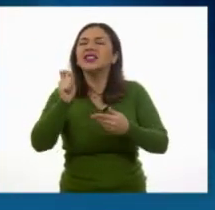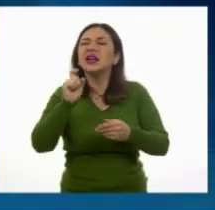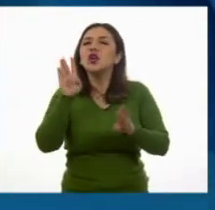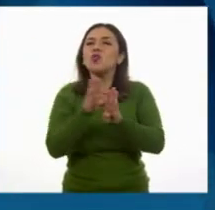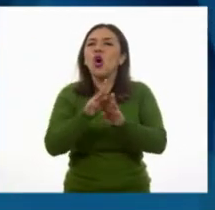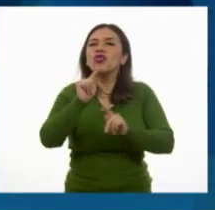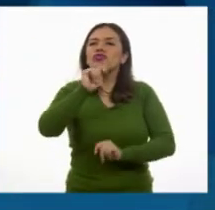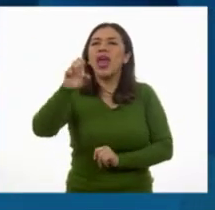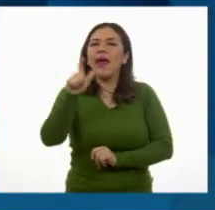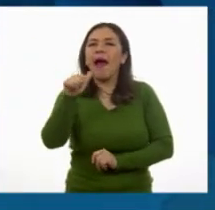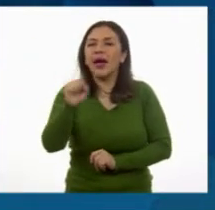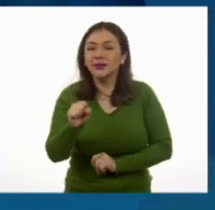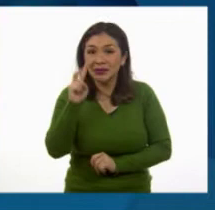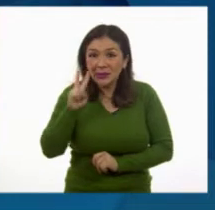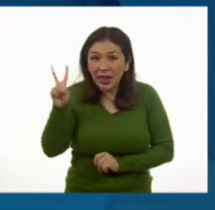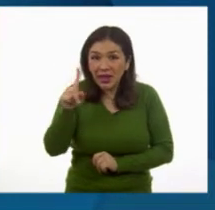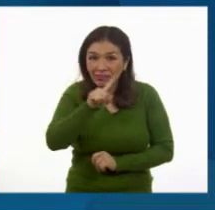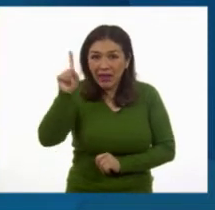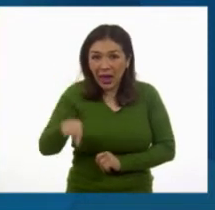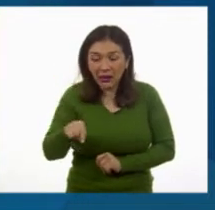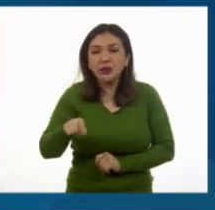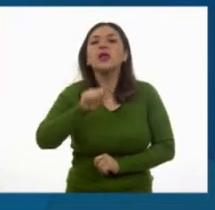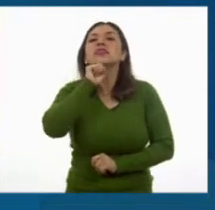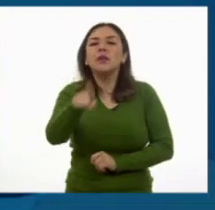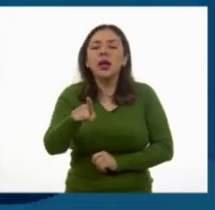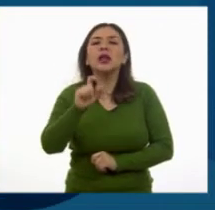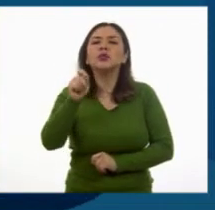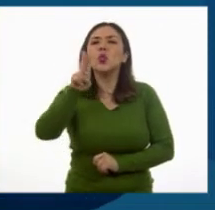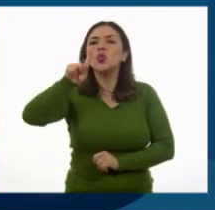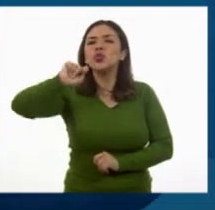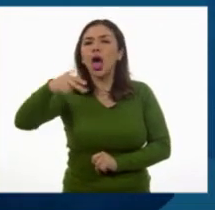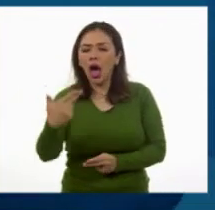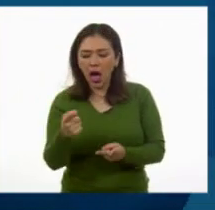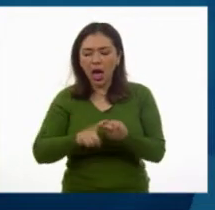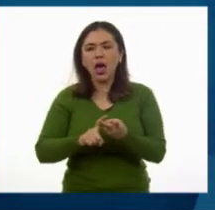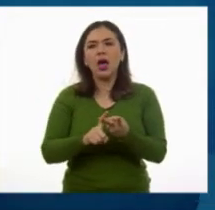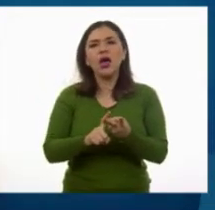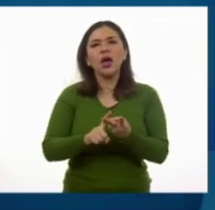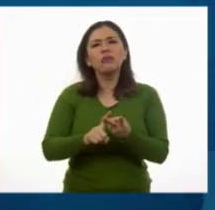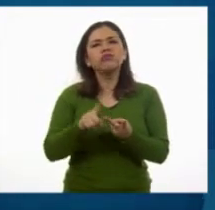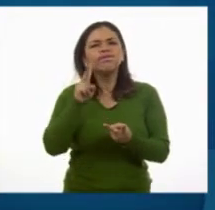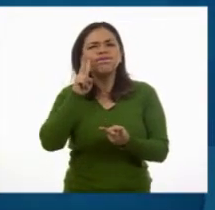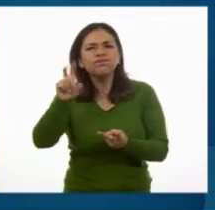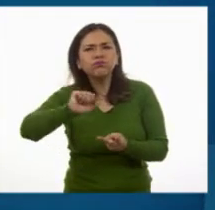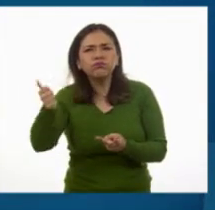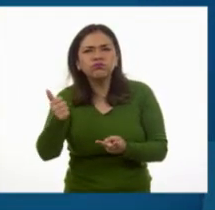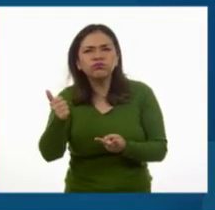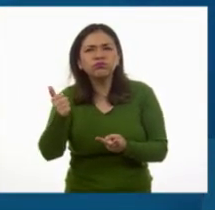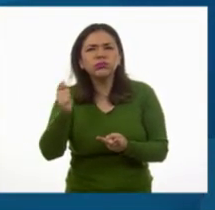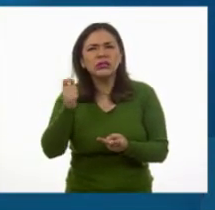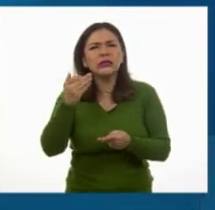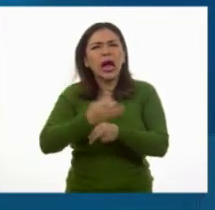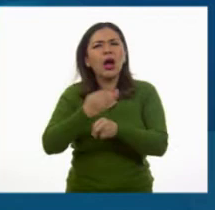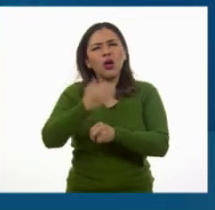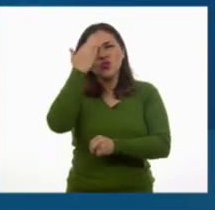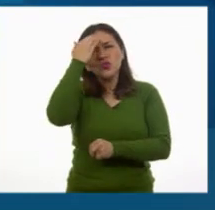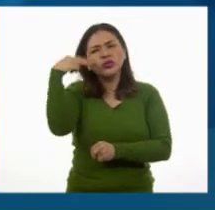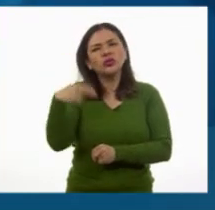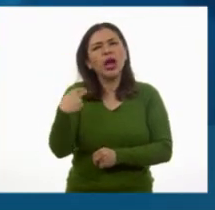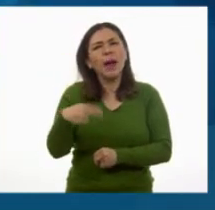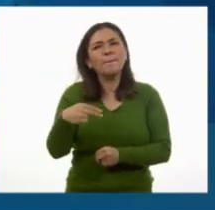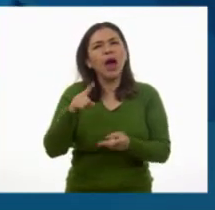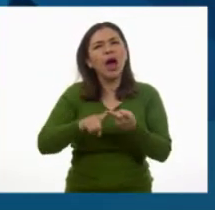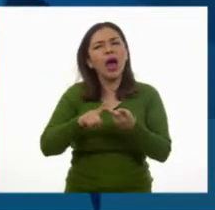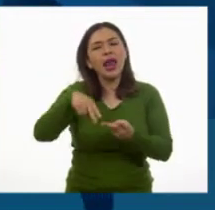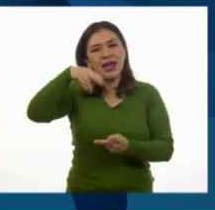Texas. También llega a partes de Utah. lo que hoy